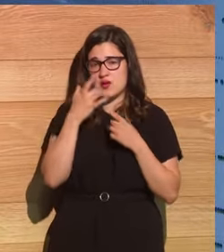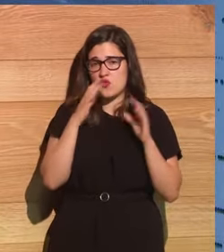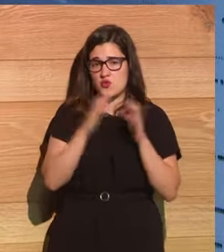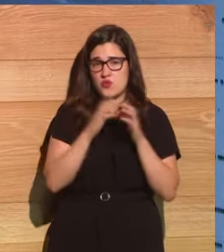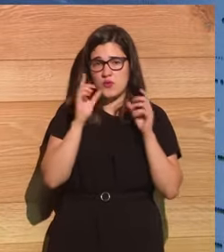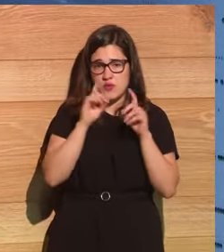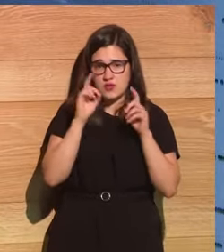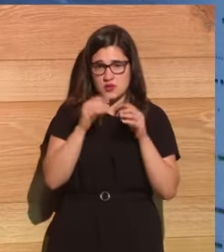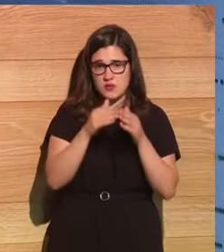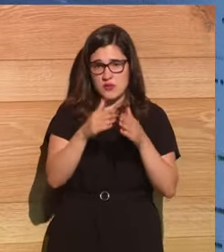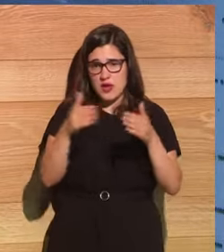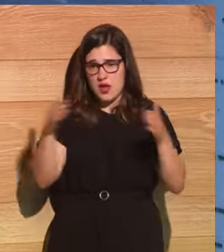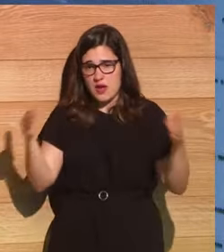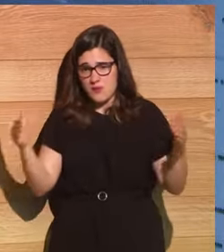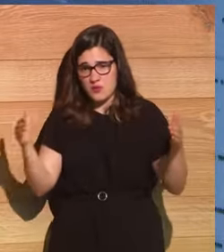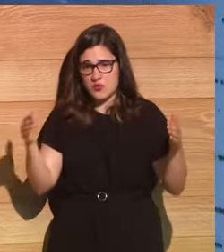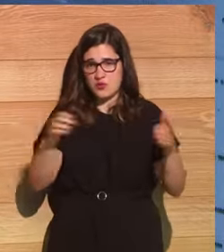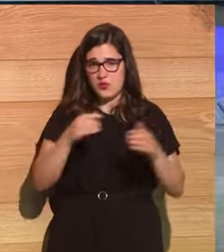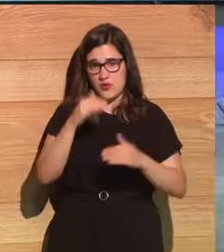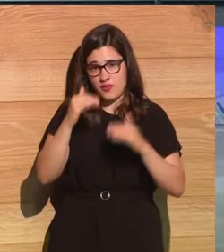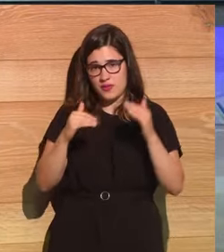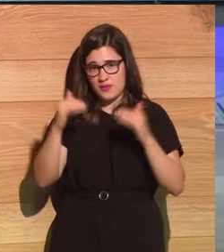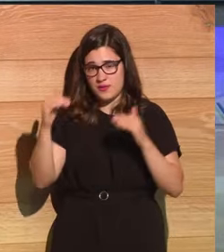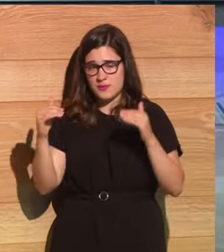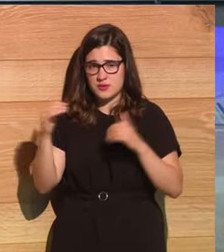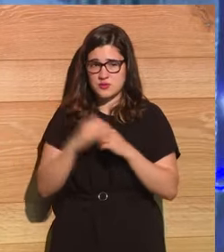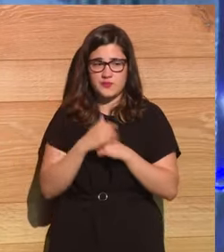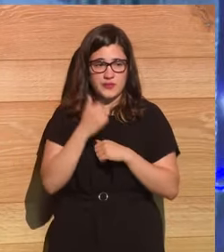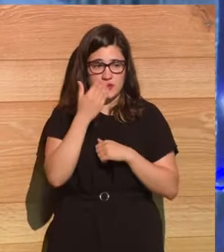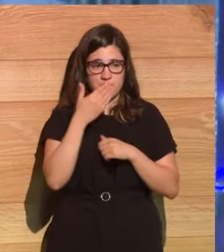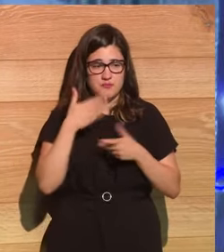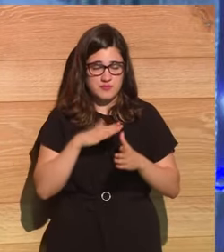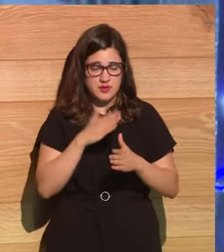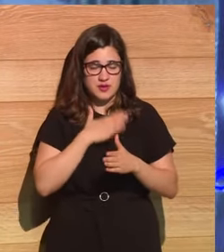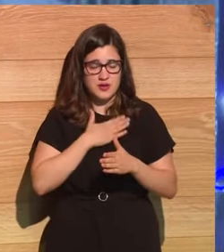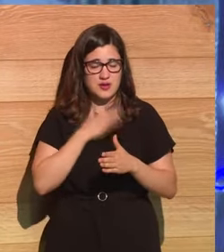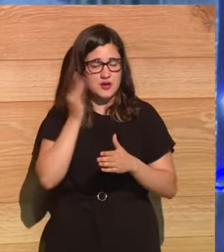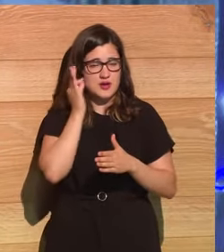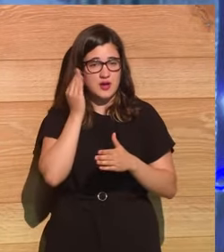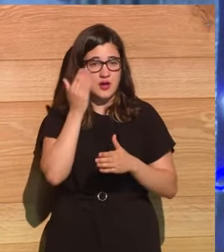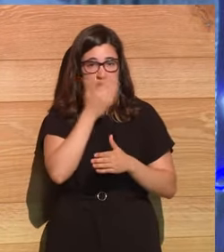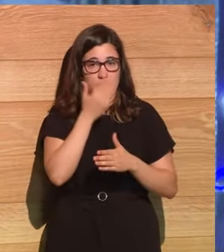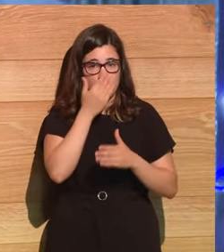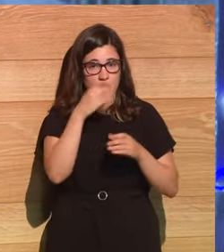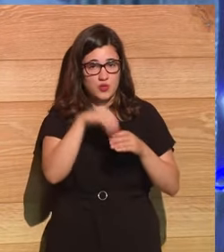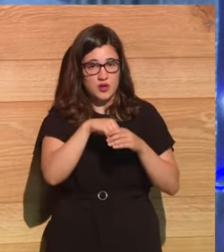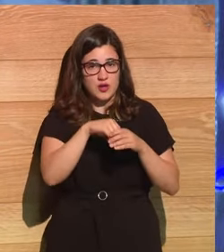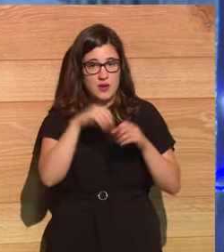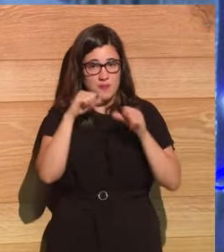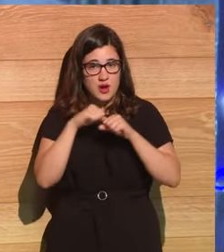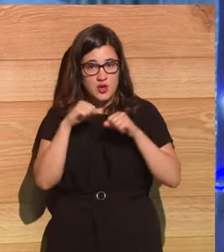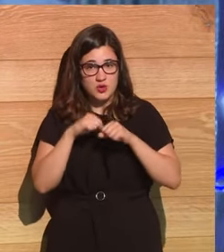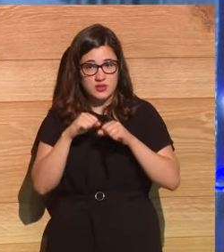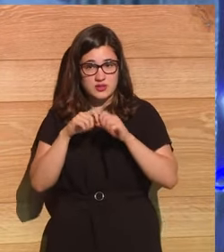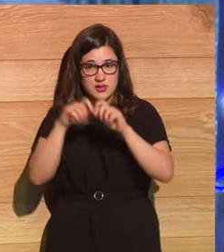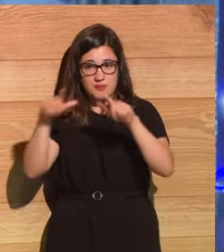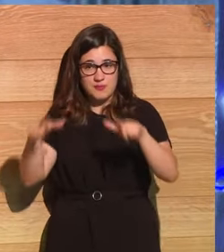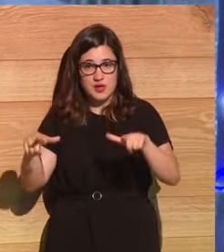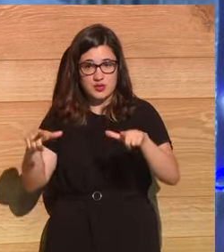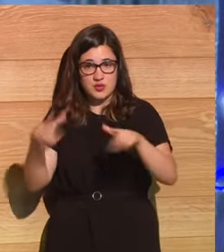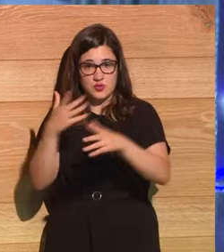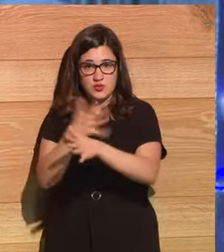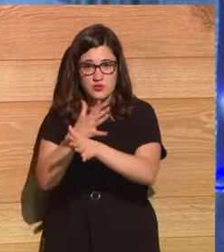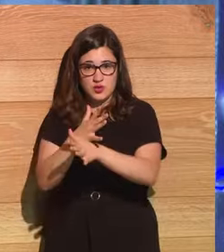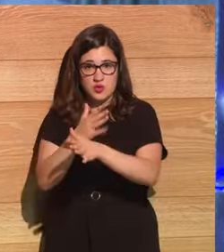educación sean más amplios, sí, o más diversos. Yo tengo en la escuela de mi hija, los mayores cuidan el patio de